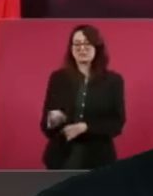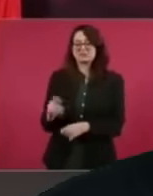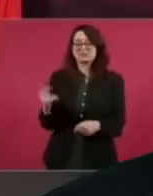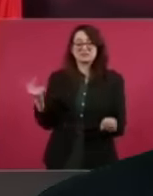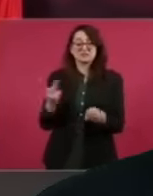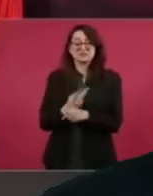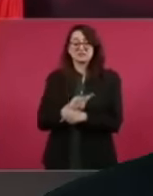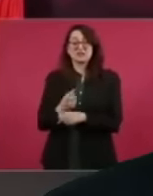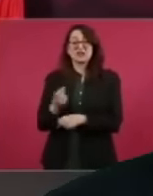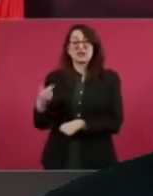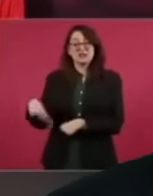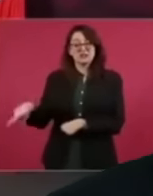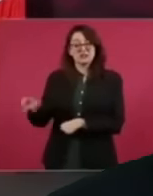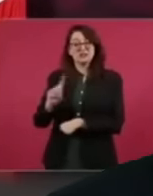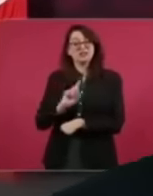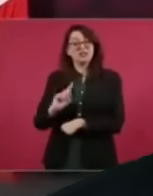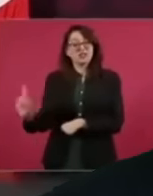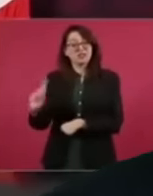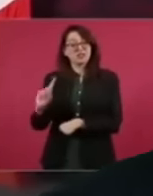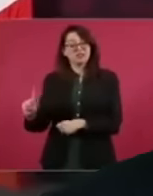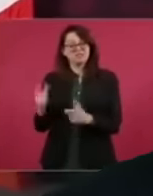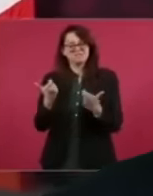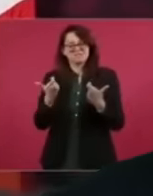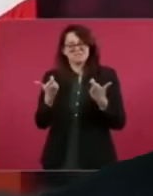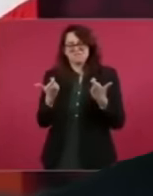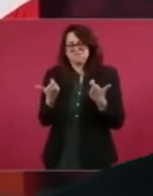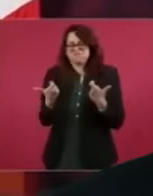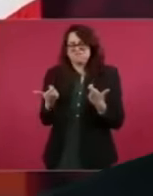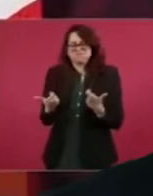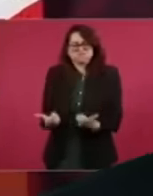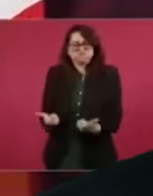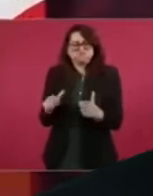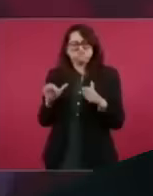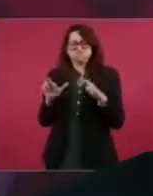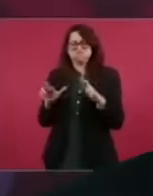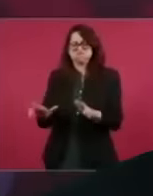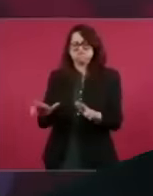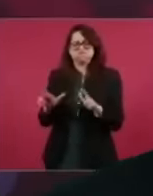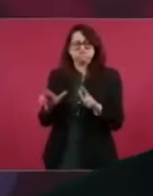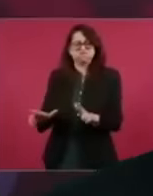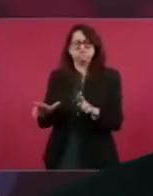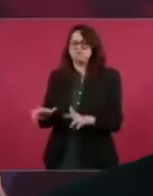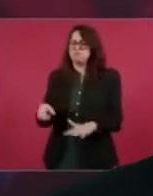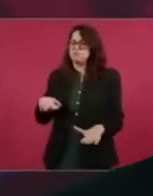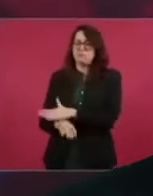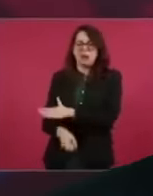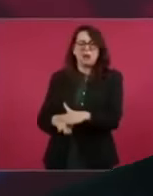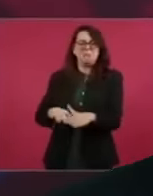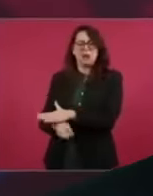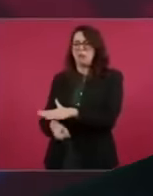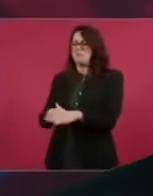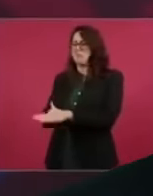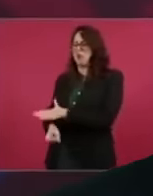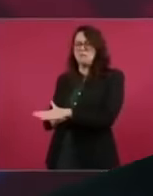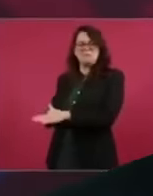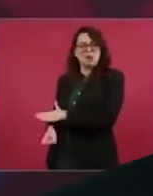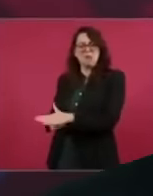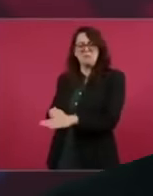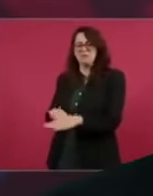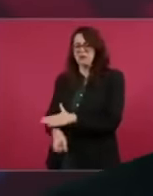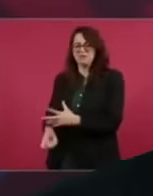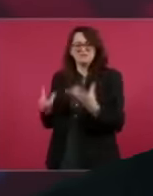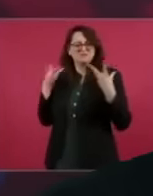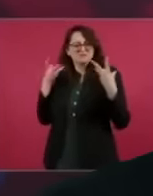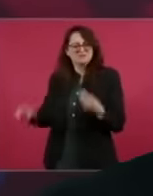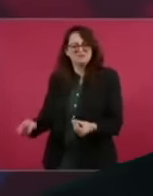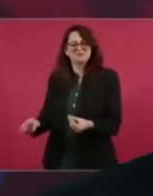de no importarte el horror que estamos sufriendo con los secuestros asaltos balaceras bloqueos enfrentamientos extorsiones cobro de derecho